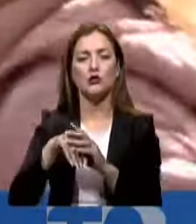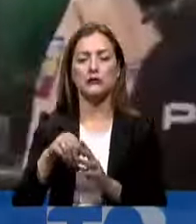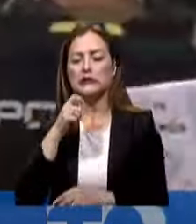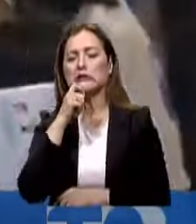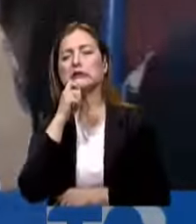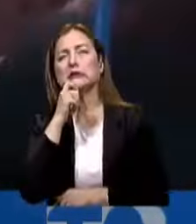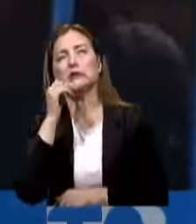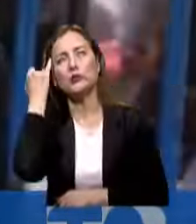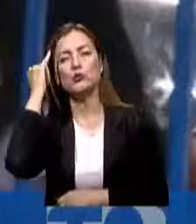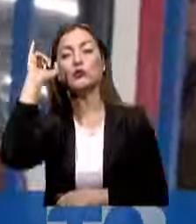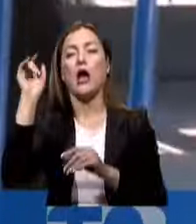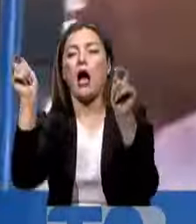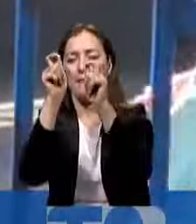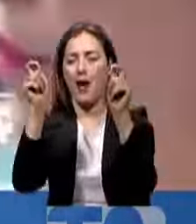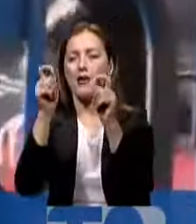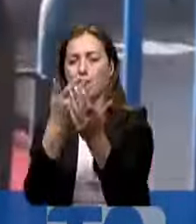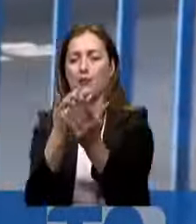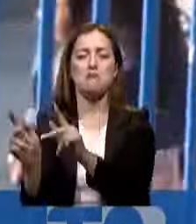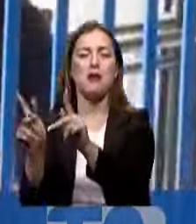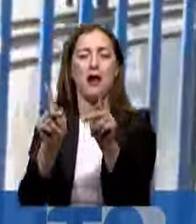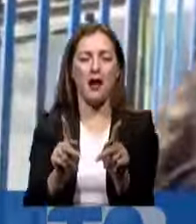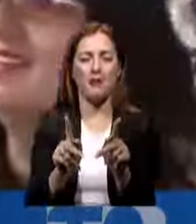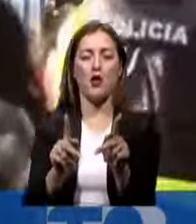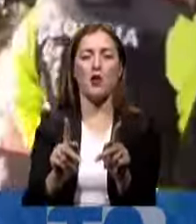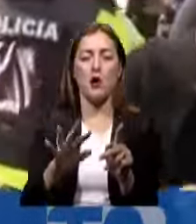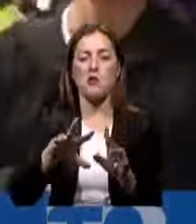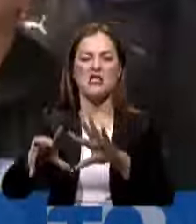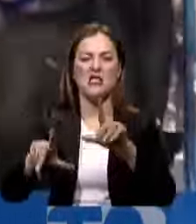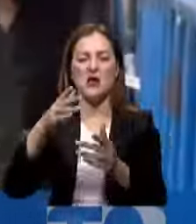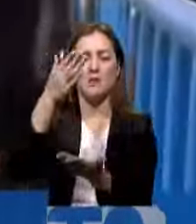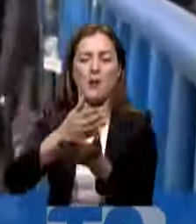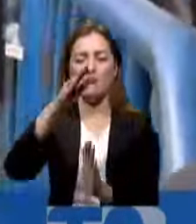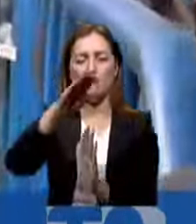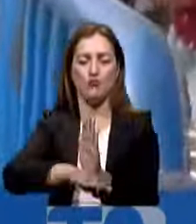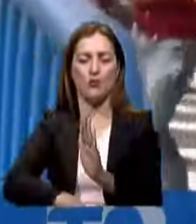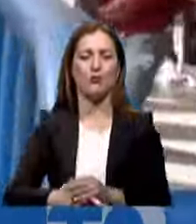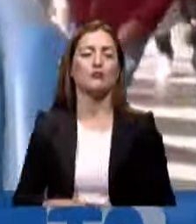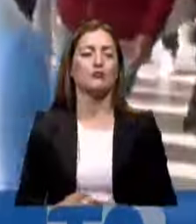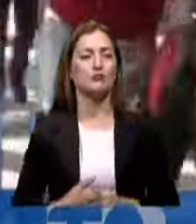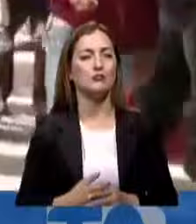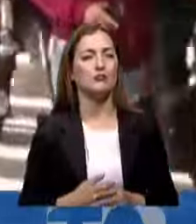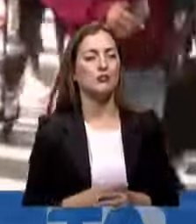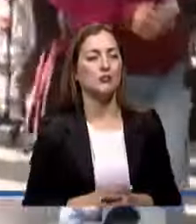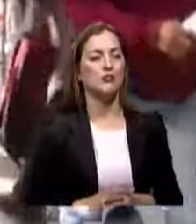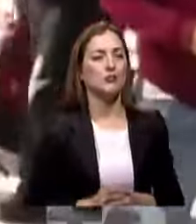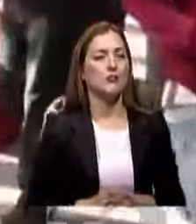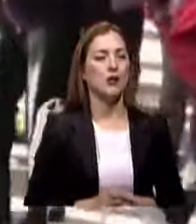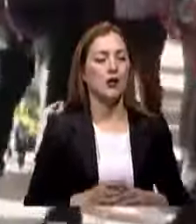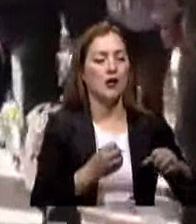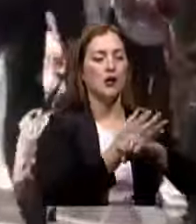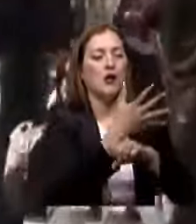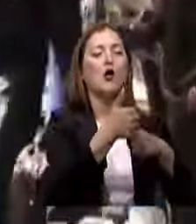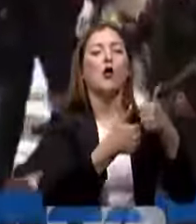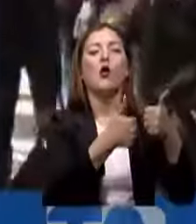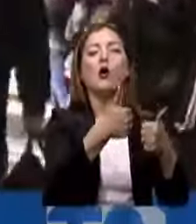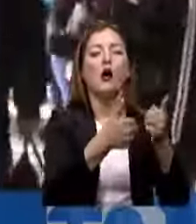transporte público, y es por eso que la campaña que nosotros la realizamos es para disminuir este tipo de actos delictivos. ¿Cuáles son las